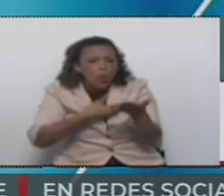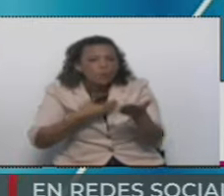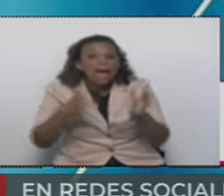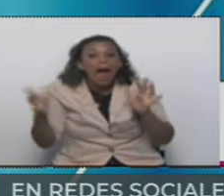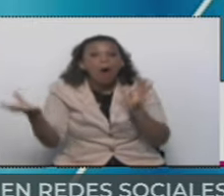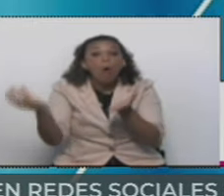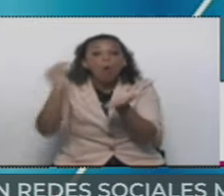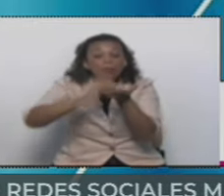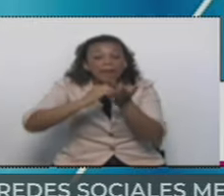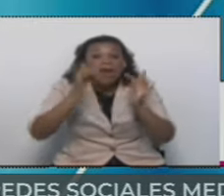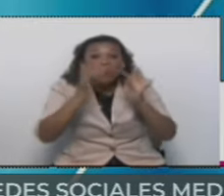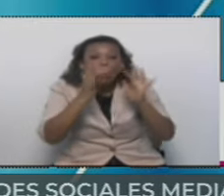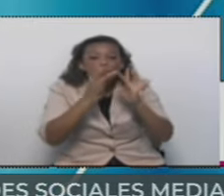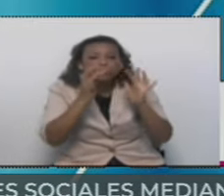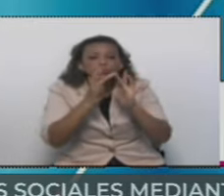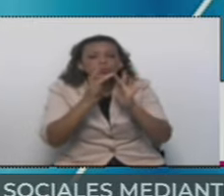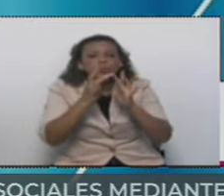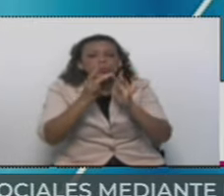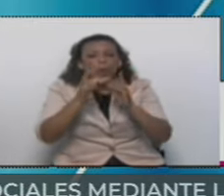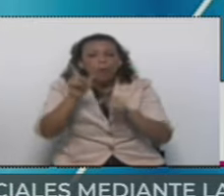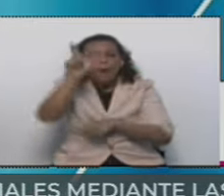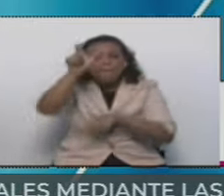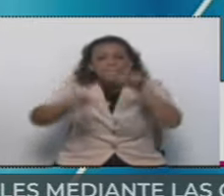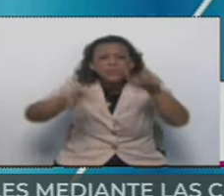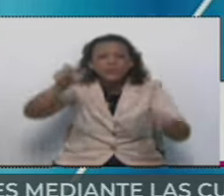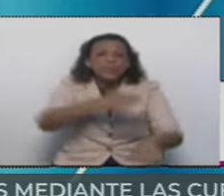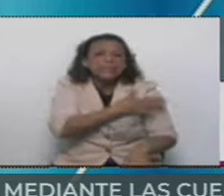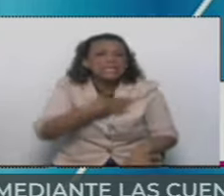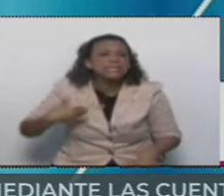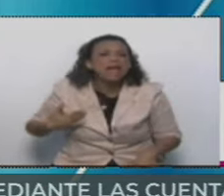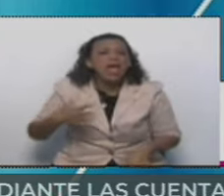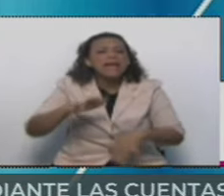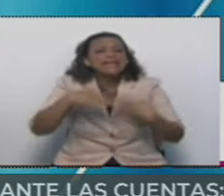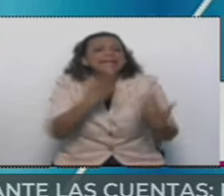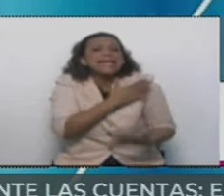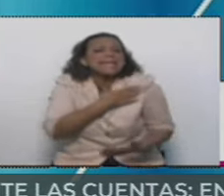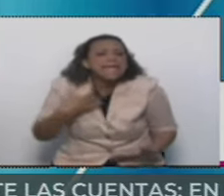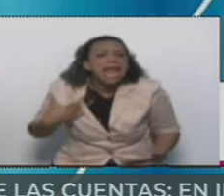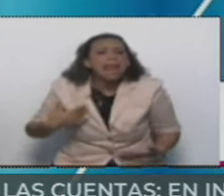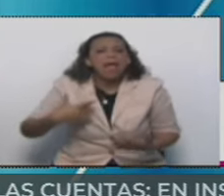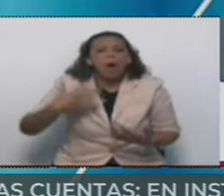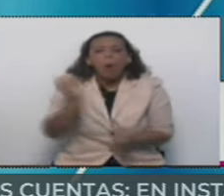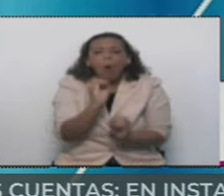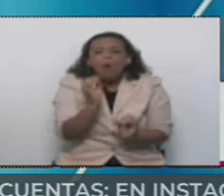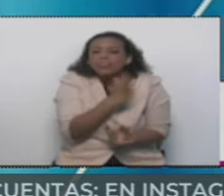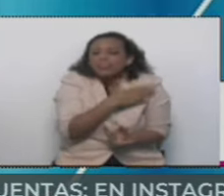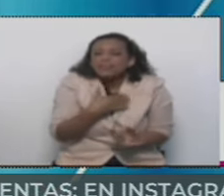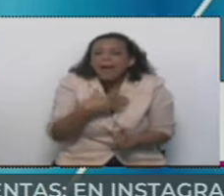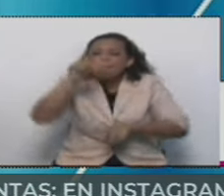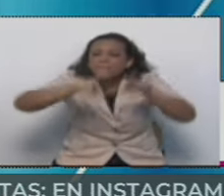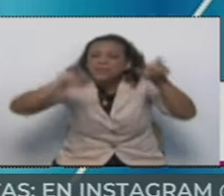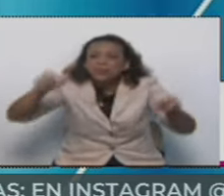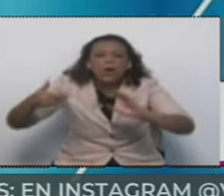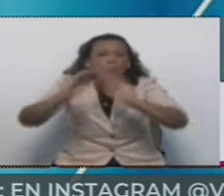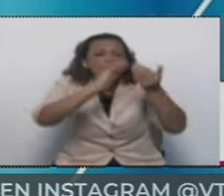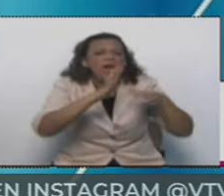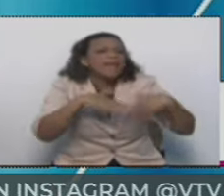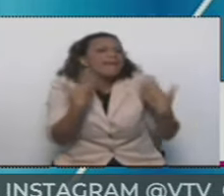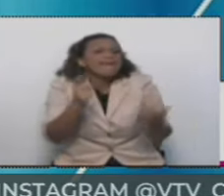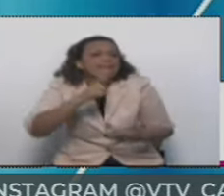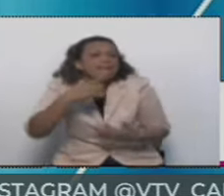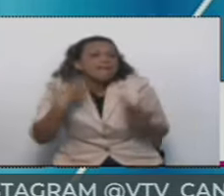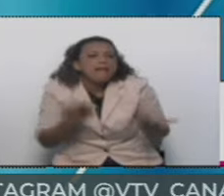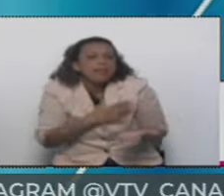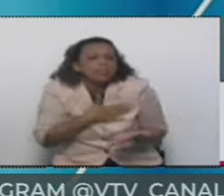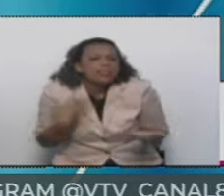reconexión permanente con el deseo colectivo popular. Y esa es la clave fundamental. Incluso usted